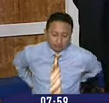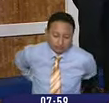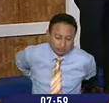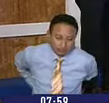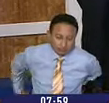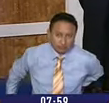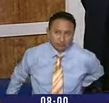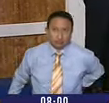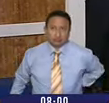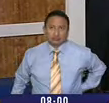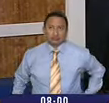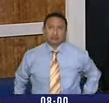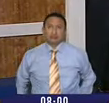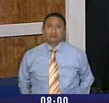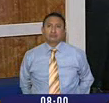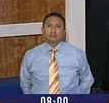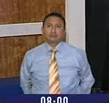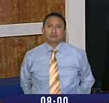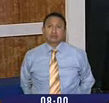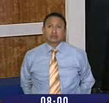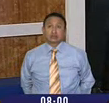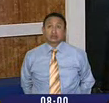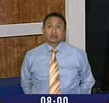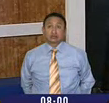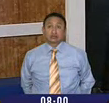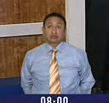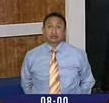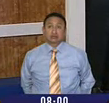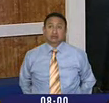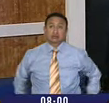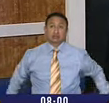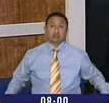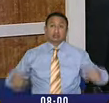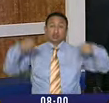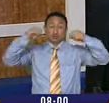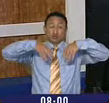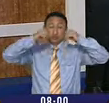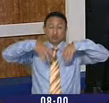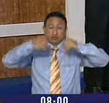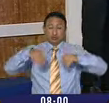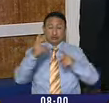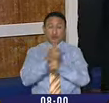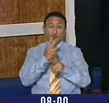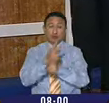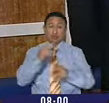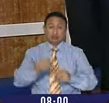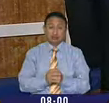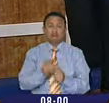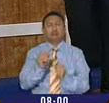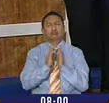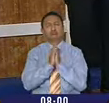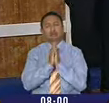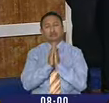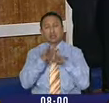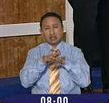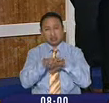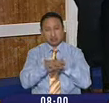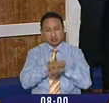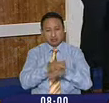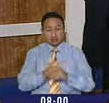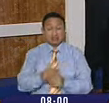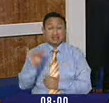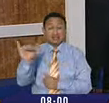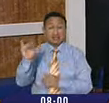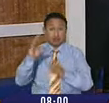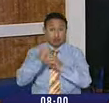también tráfico. La calzada está mojada, está lloviendo, así que tomen las precauciones. Vayan despacio. Sí, vayan. El día sábado en la noche